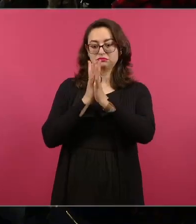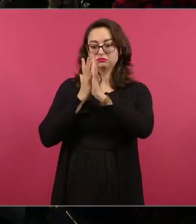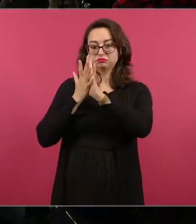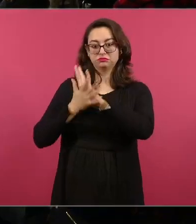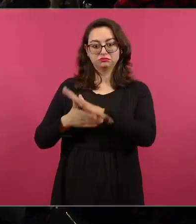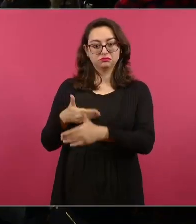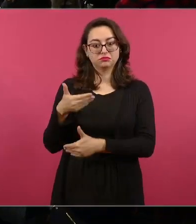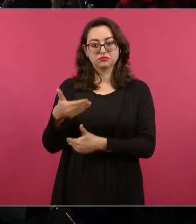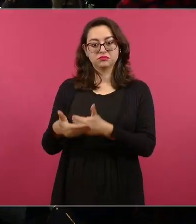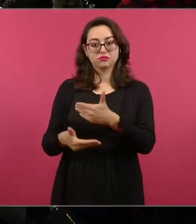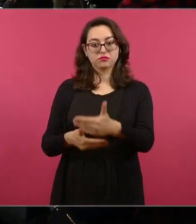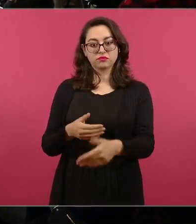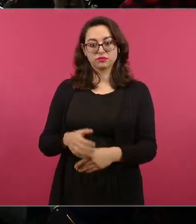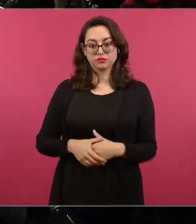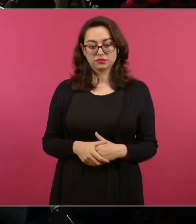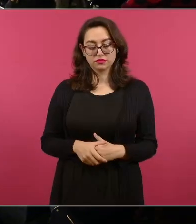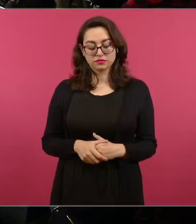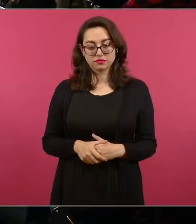El escritor,